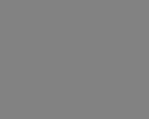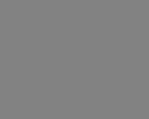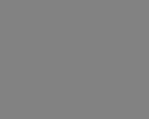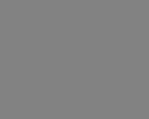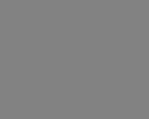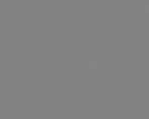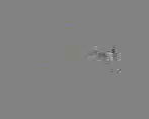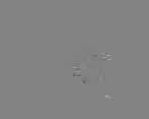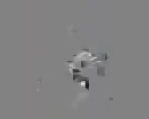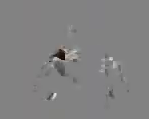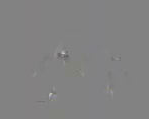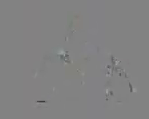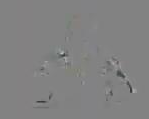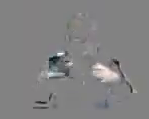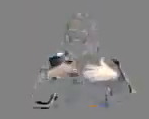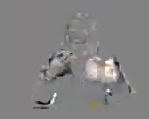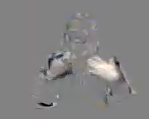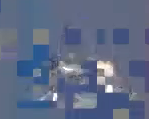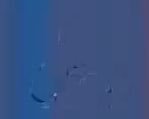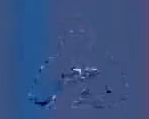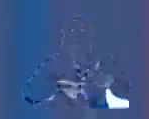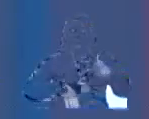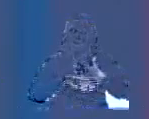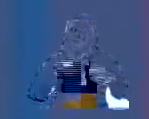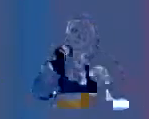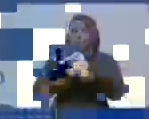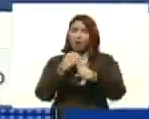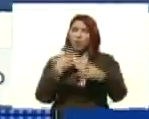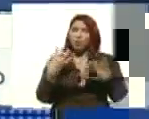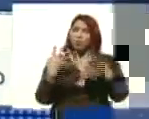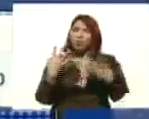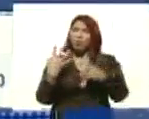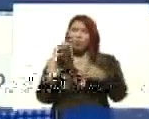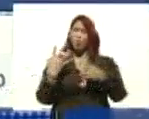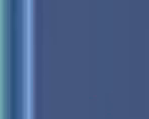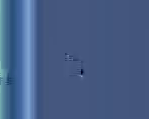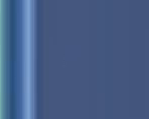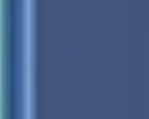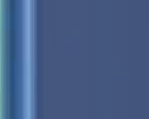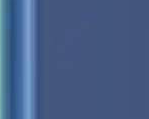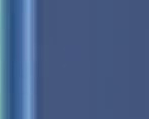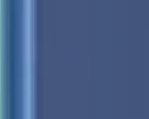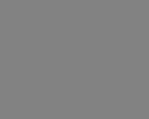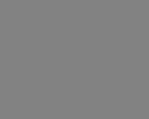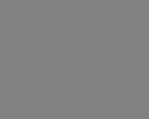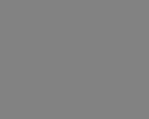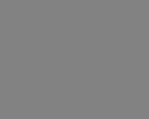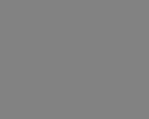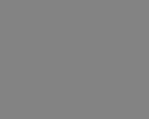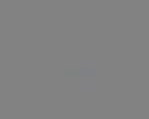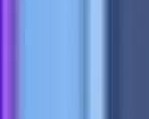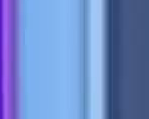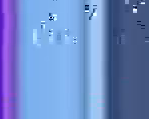atractivo. Si todos nos podemos atajar con la juventud codo a codo.